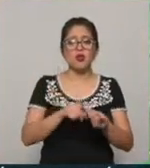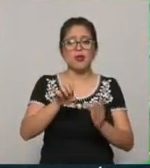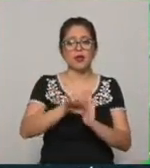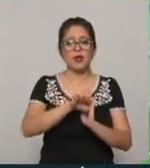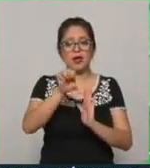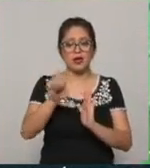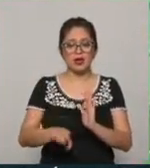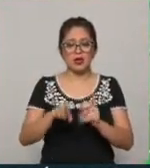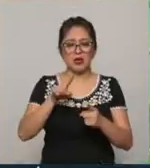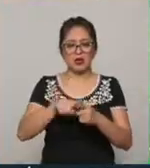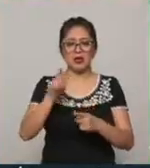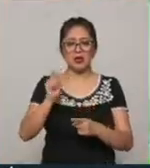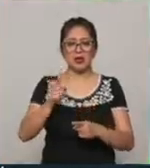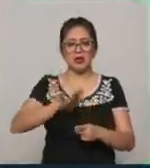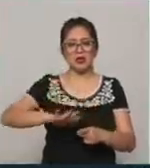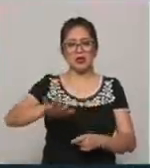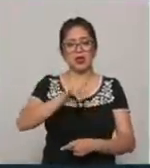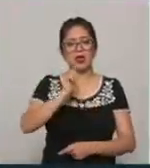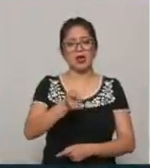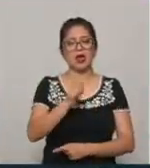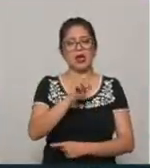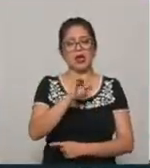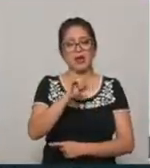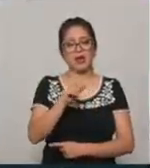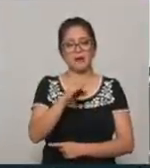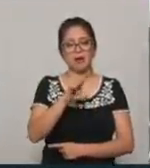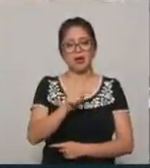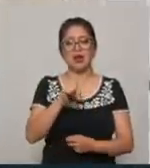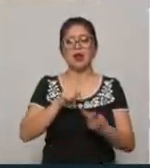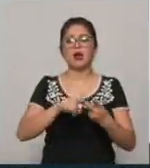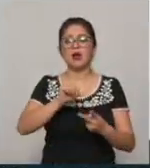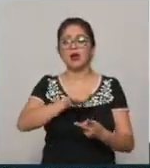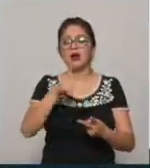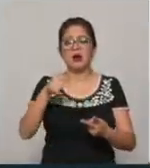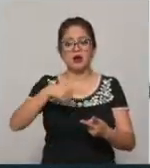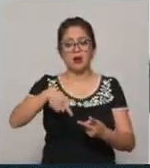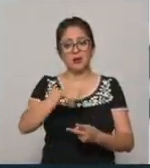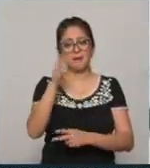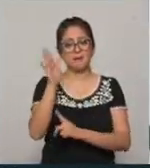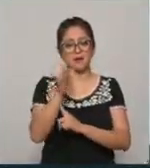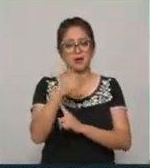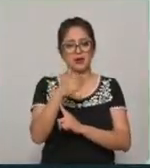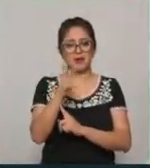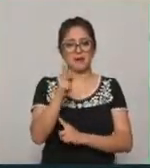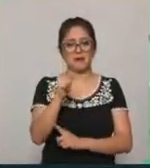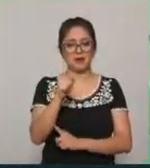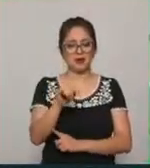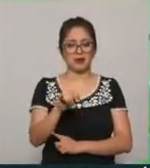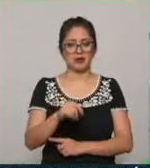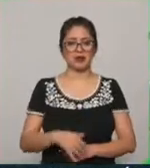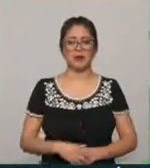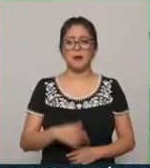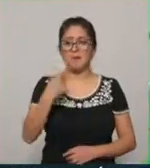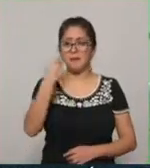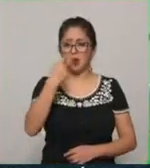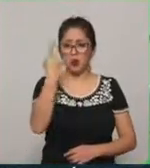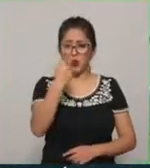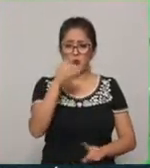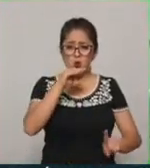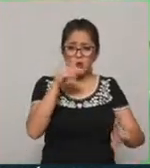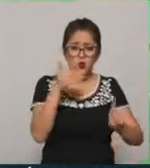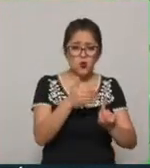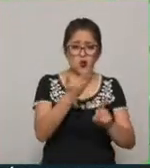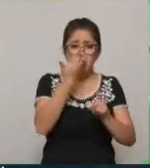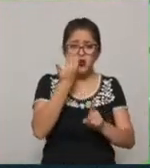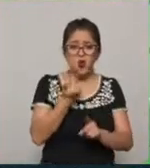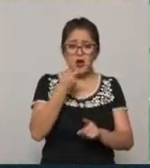de Amay, que fue encontrado en Jamaica de la línea 9, y de Panty, que fue encontrado en Pantitlán. Pero hay un caso en particular que, a pesar de no tener un